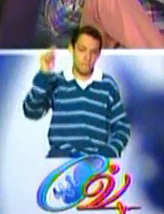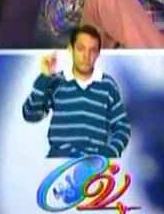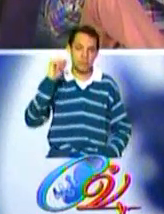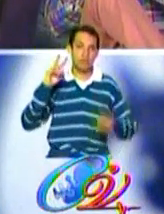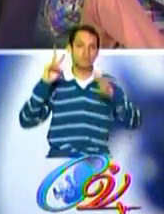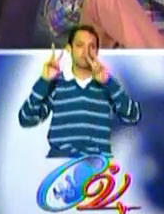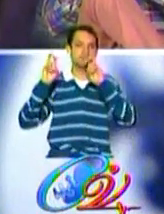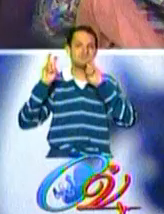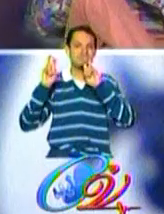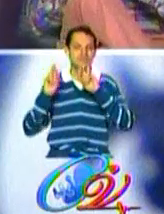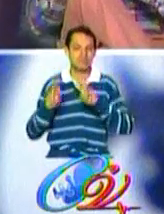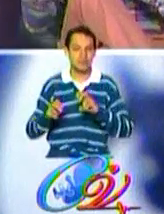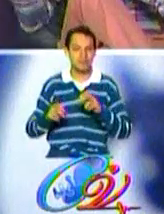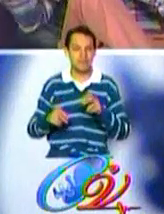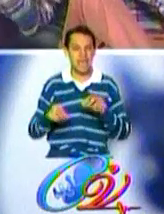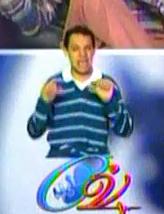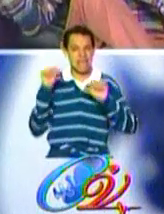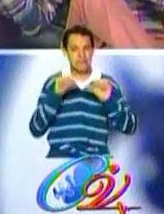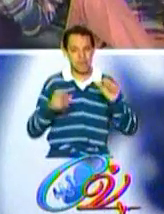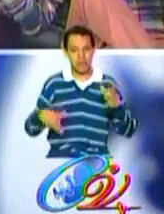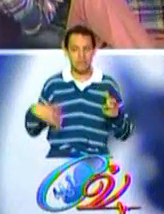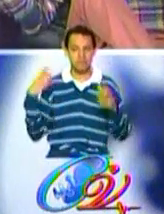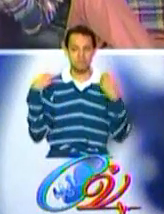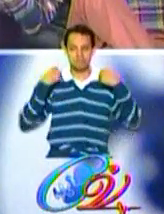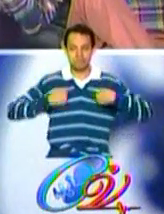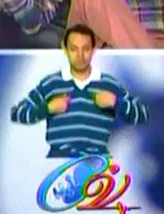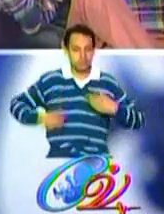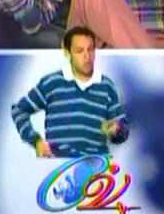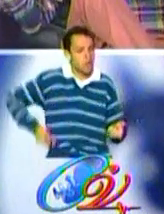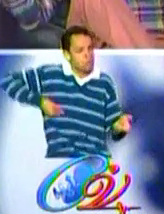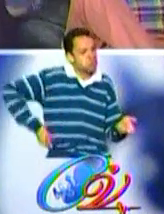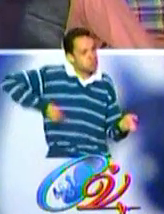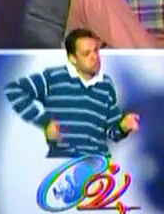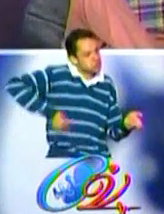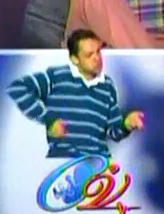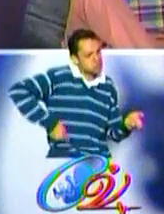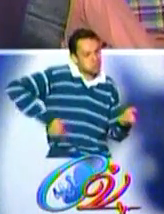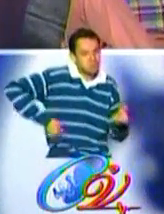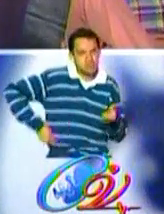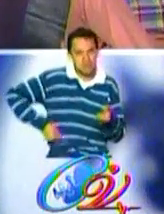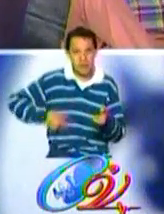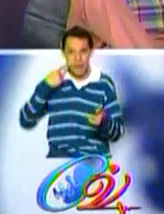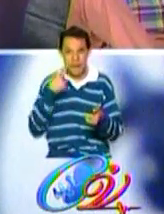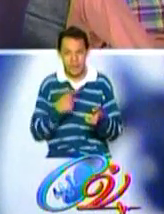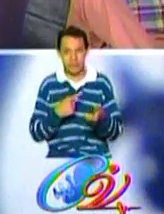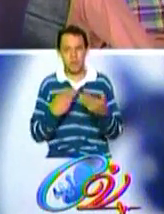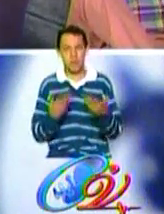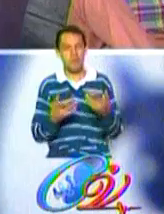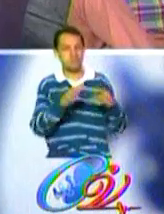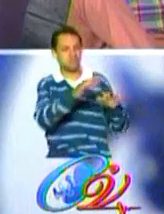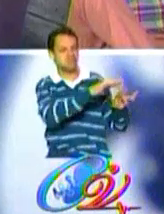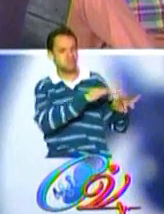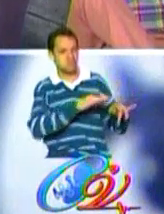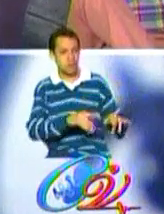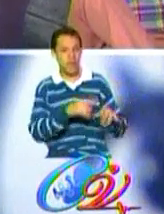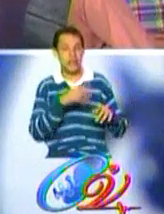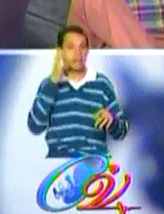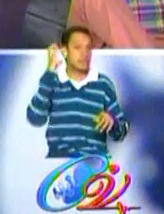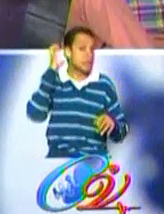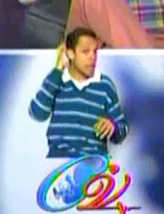investigación en pesticidas. Y mire, viene Carolina y nos muestra estas tomografías que nos